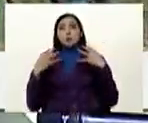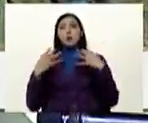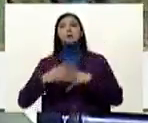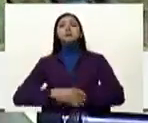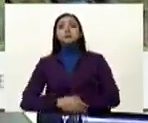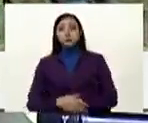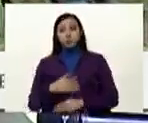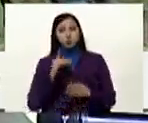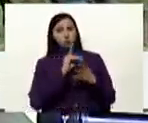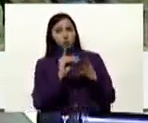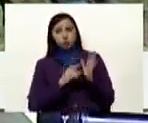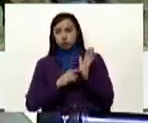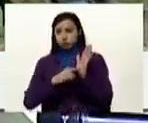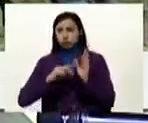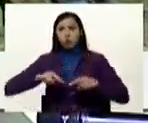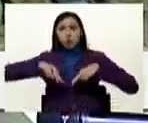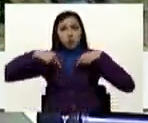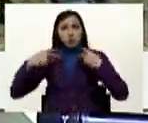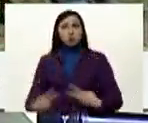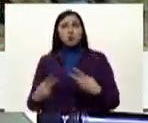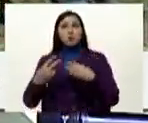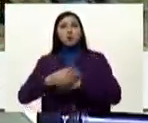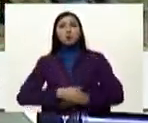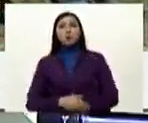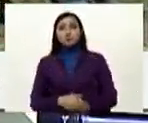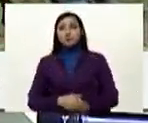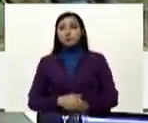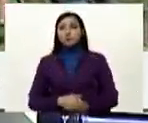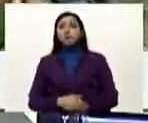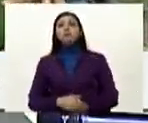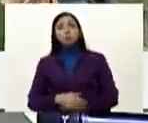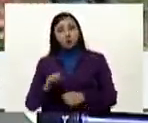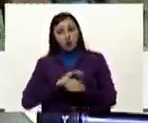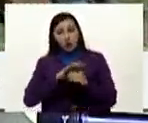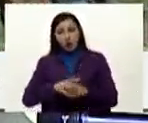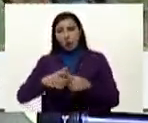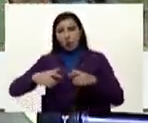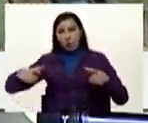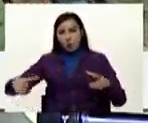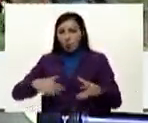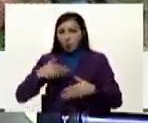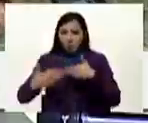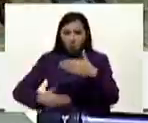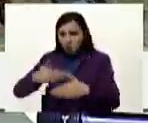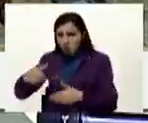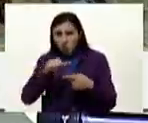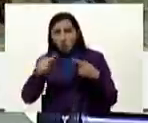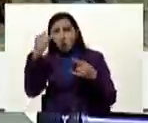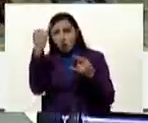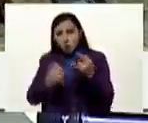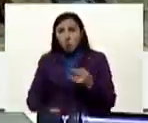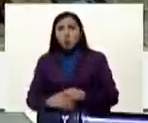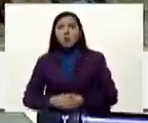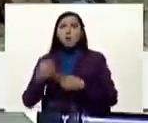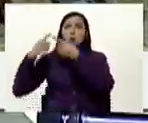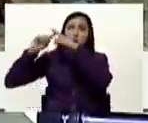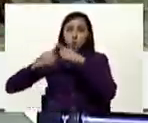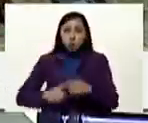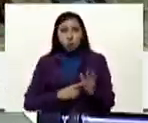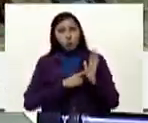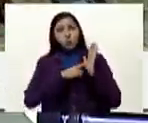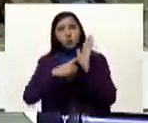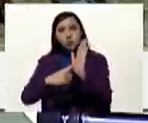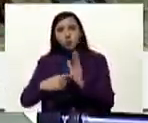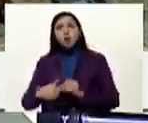Tengo los datos actualizados de la evolución del COVID la última semana, el último mes.